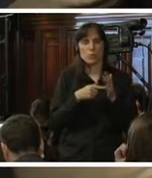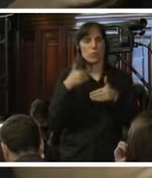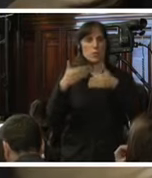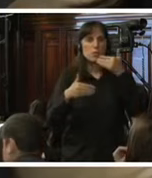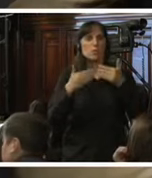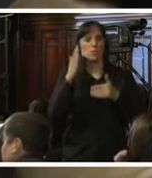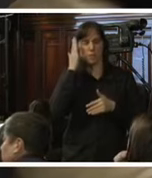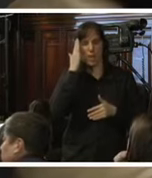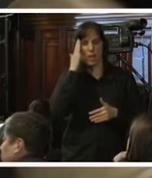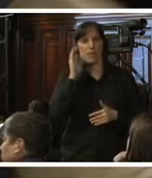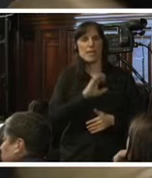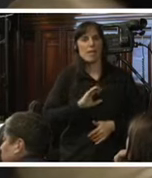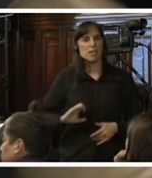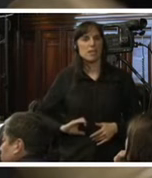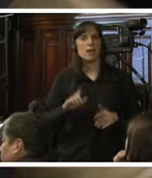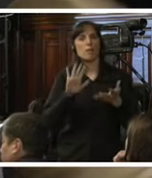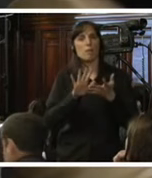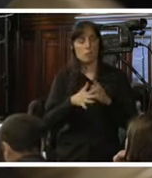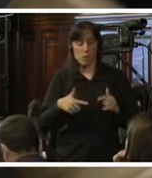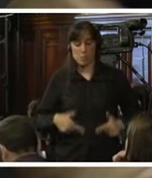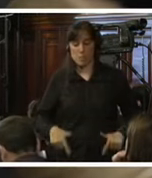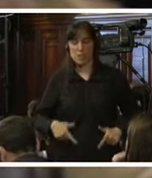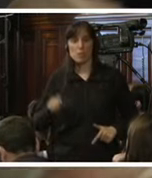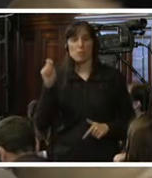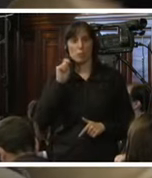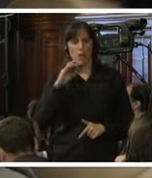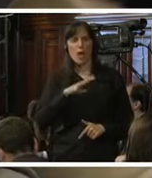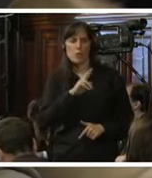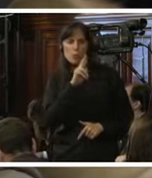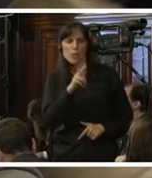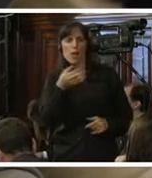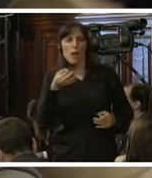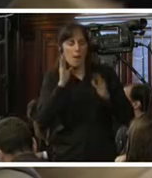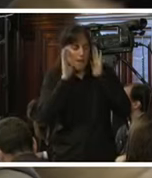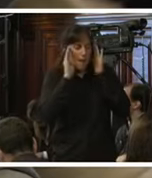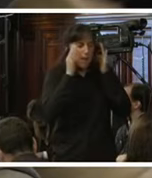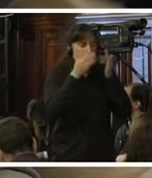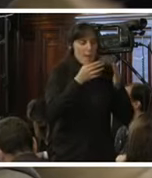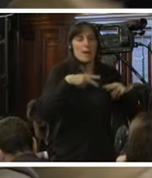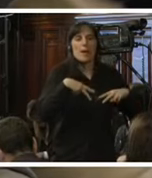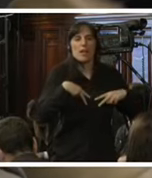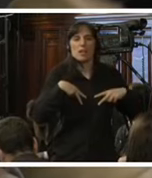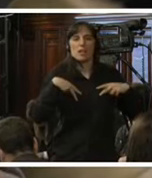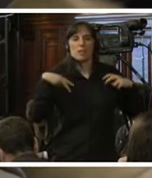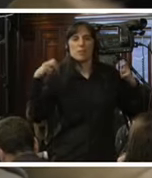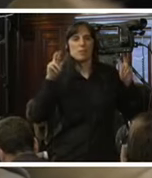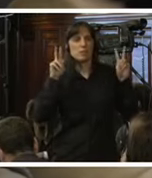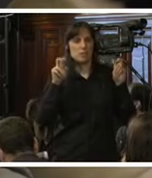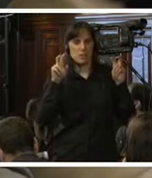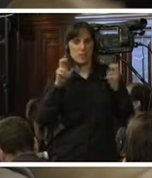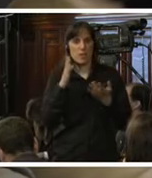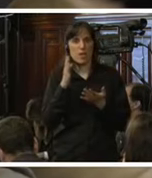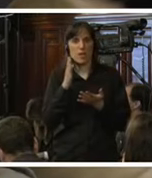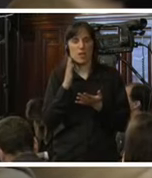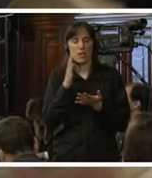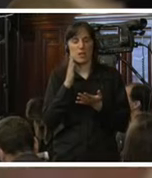digamos, a nivel del Ministerio Público, por ejemplo, una unidad especializada para investigar casos en materia de derechos humanos, que incluye el